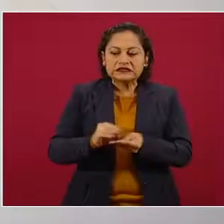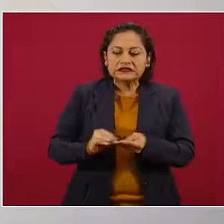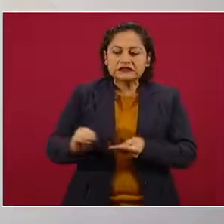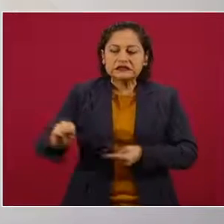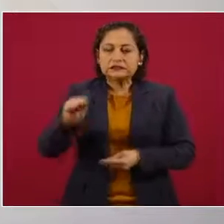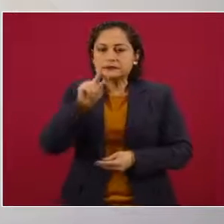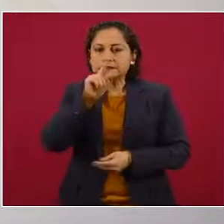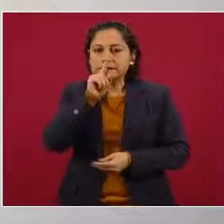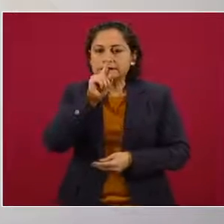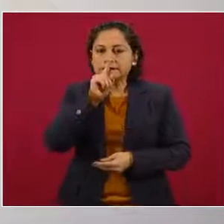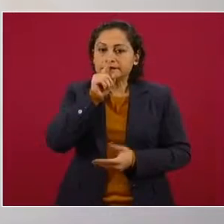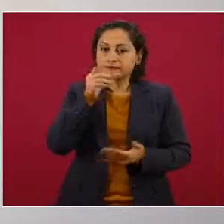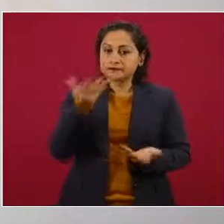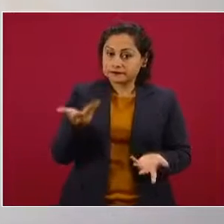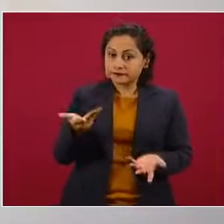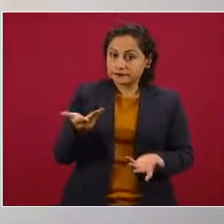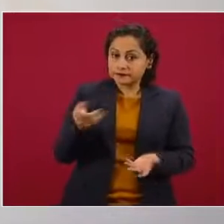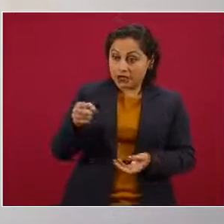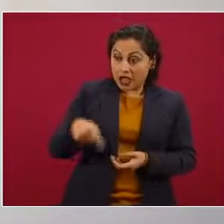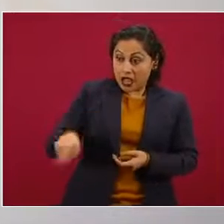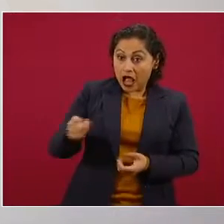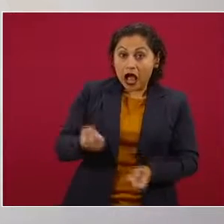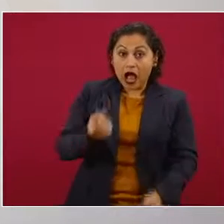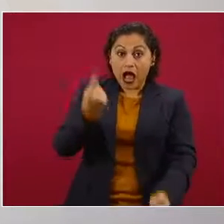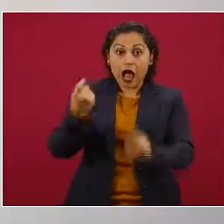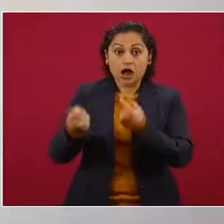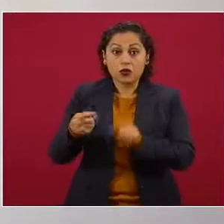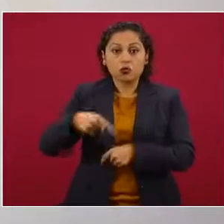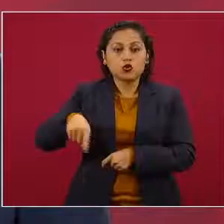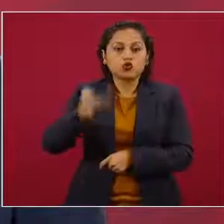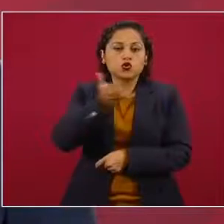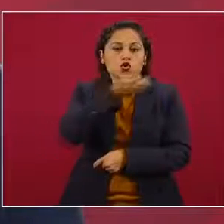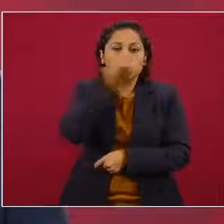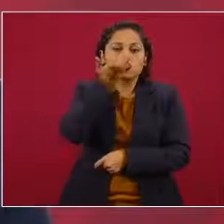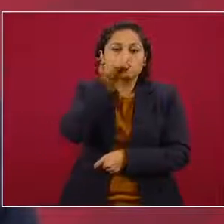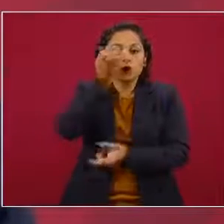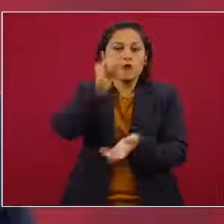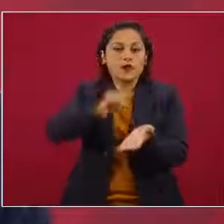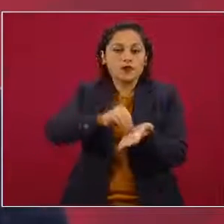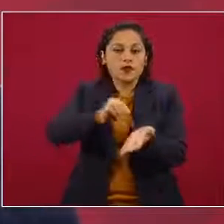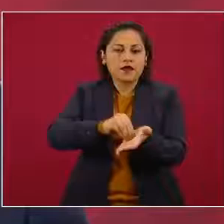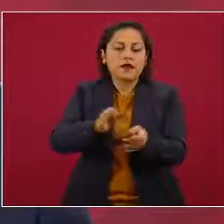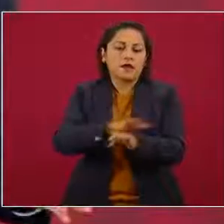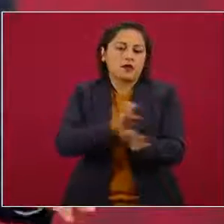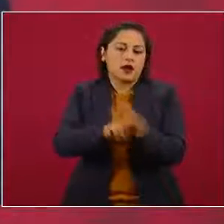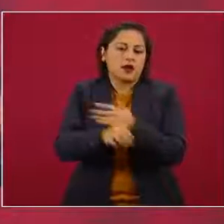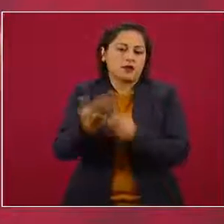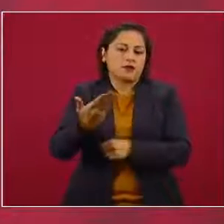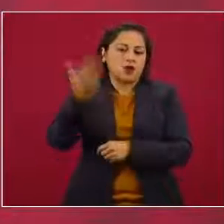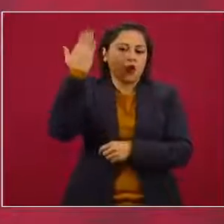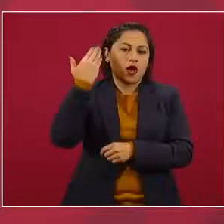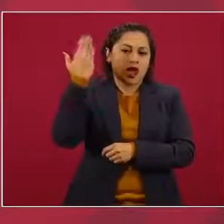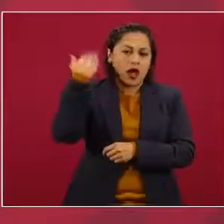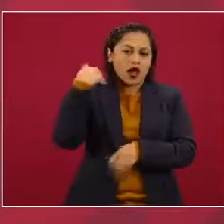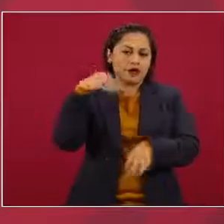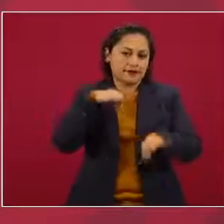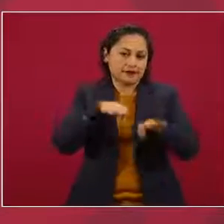quedaron muy mal acostumbrados algunos, que cuando eran legisladores